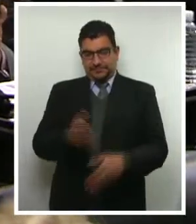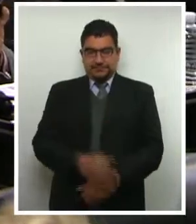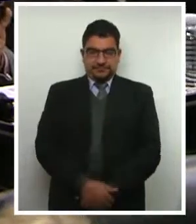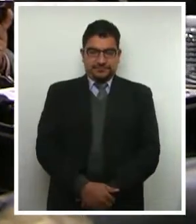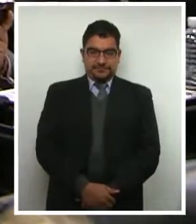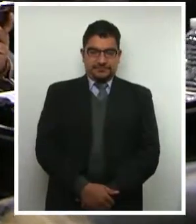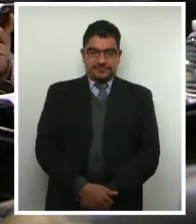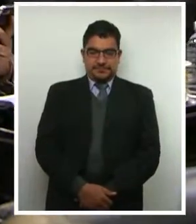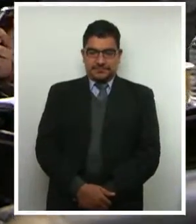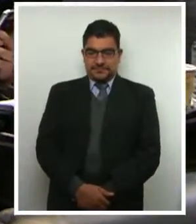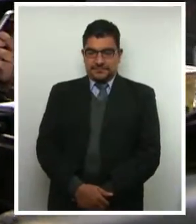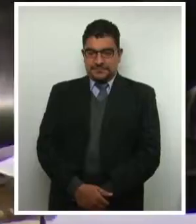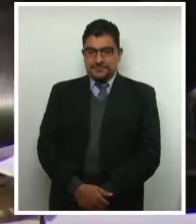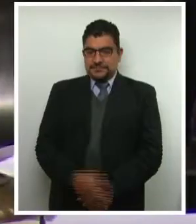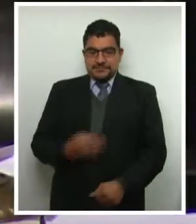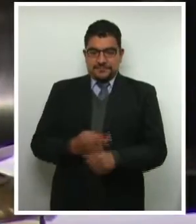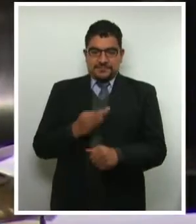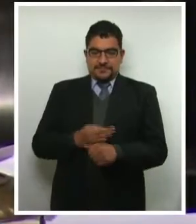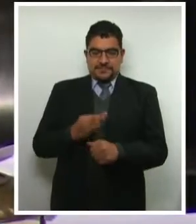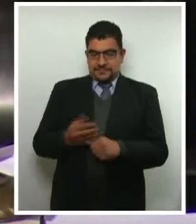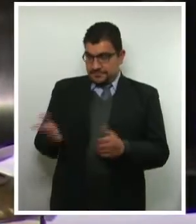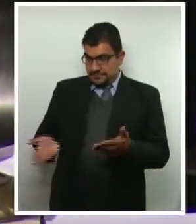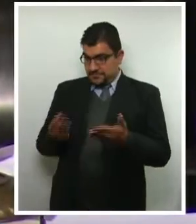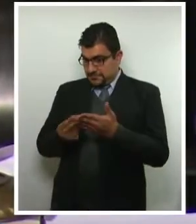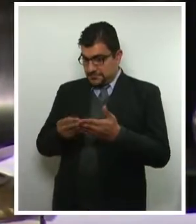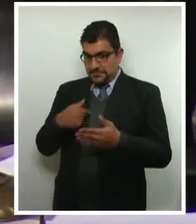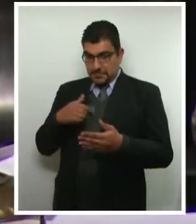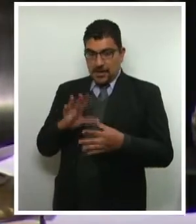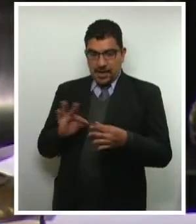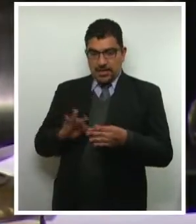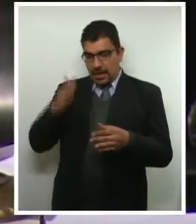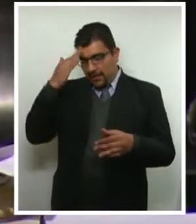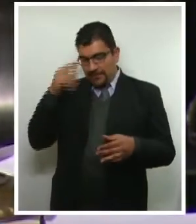Bien, ya escuchamos la reserva.